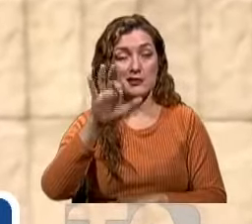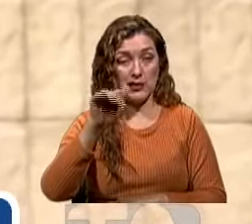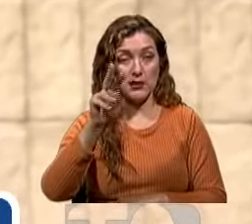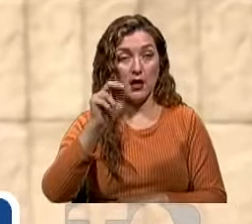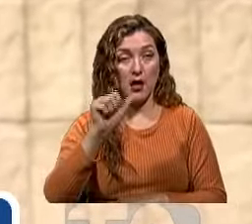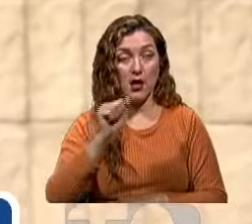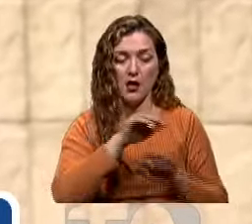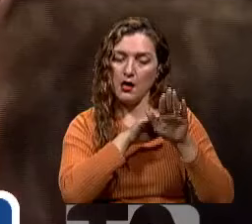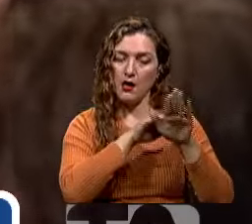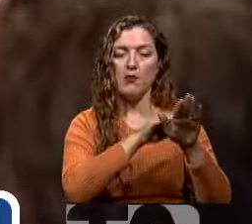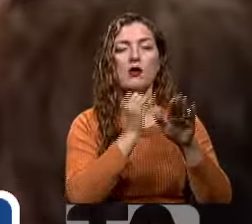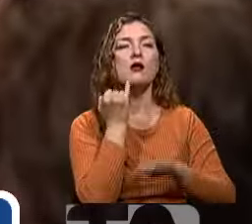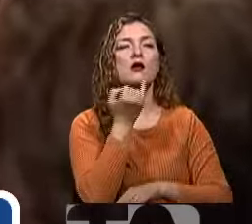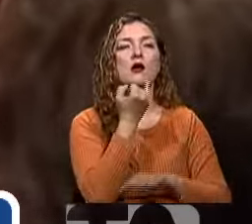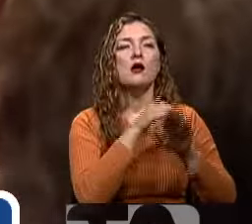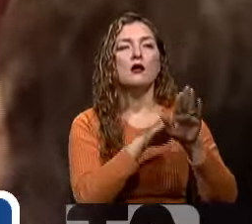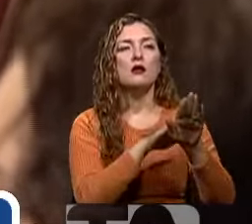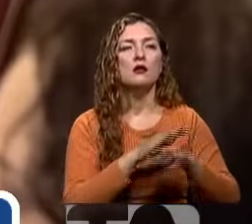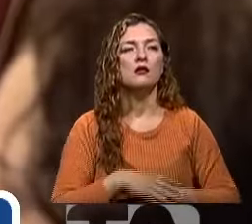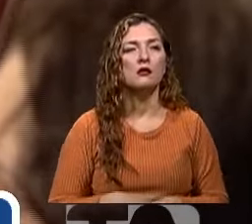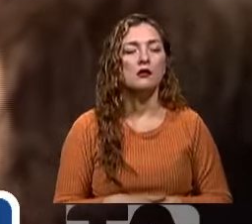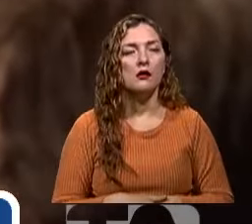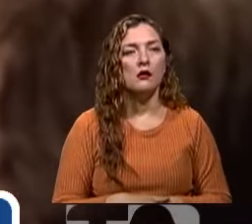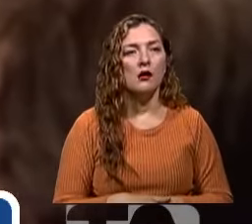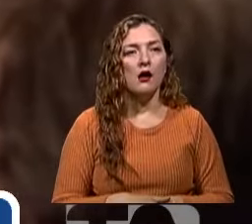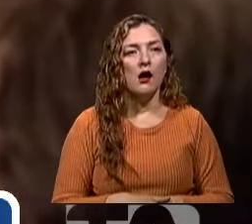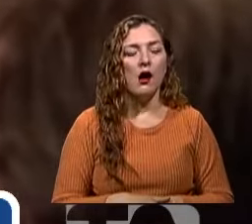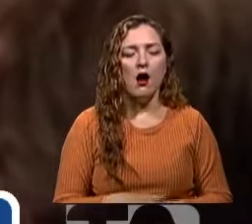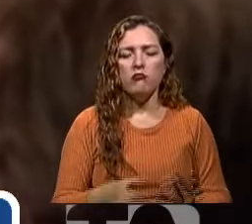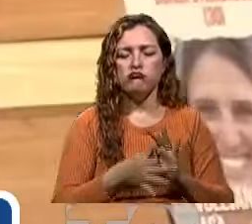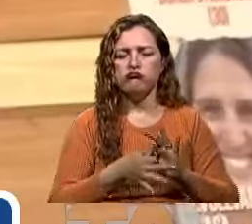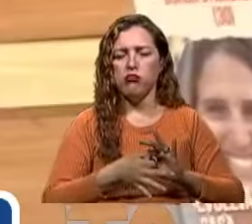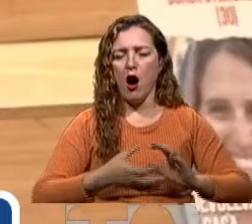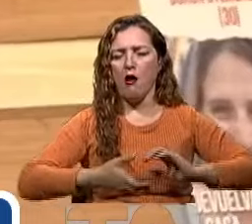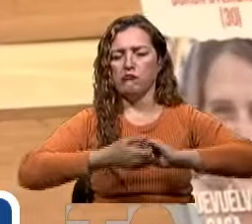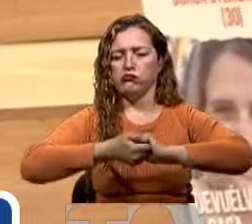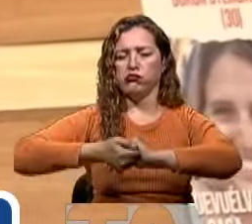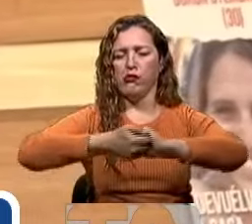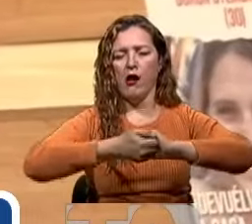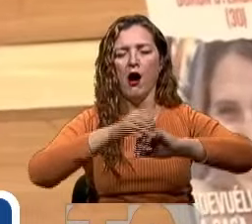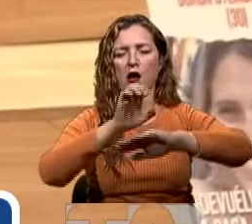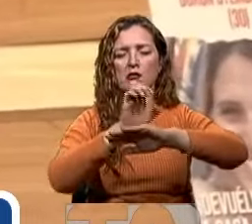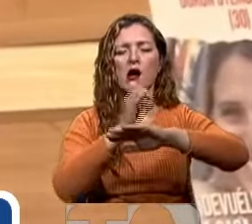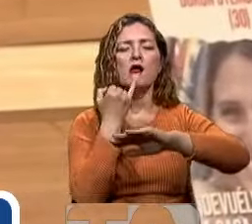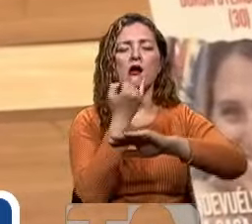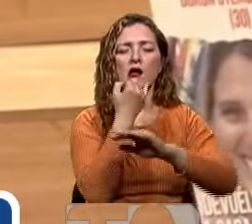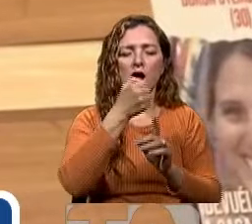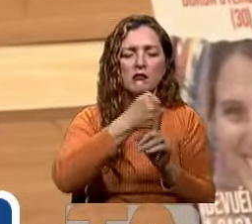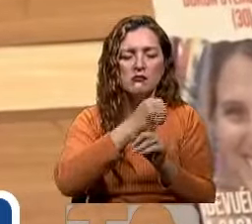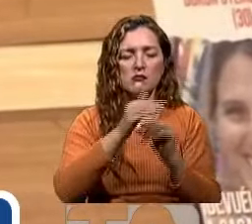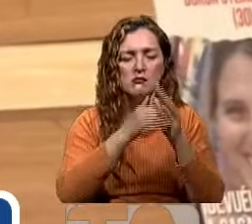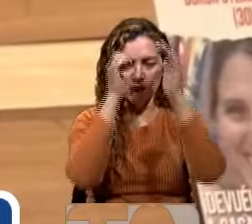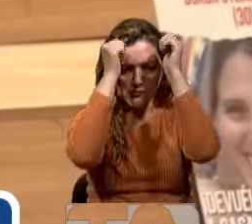ratificó su respaldo a Israel. Además, recalcó la relación fraterna y cercana con Ecuador y señaló que la lucha contra el